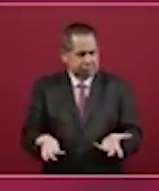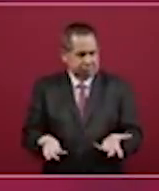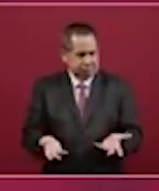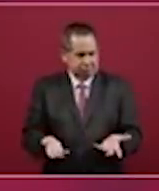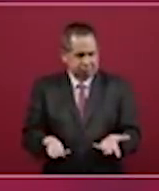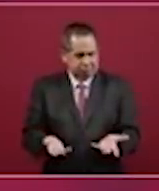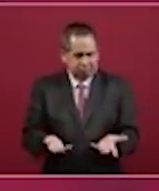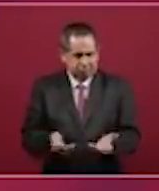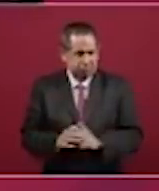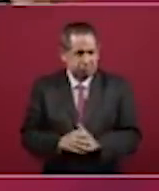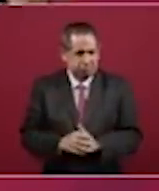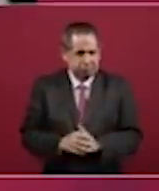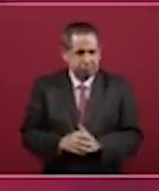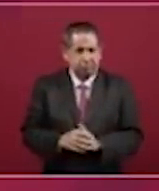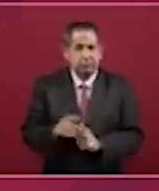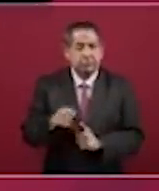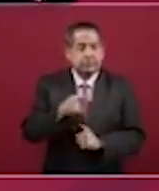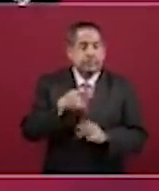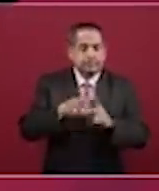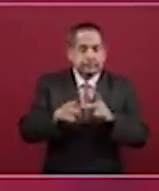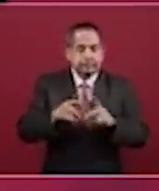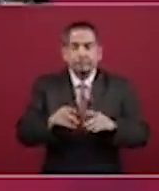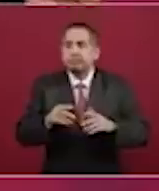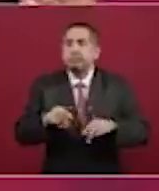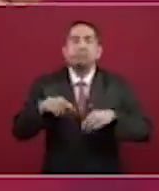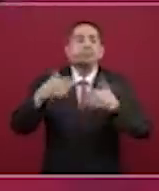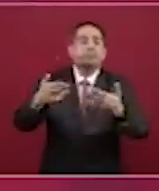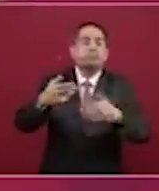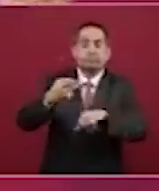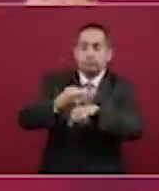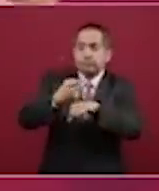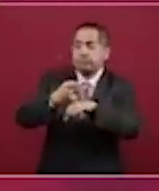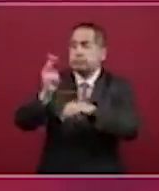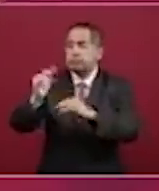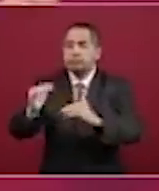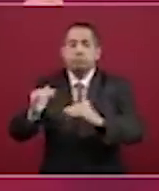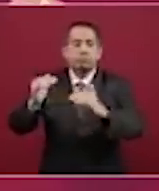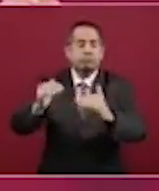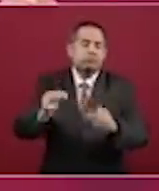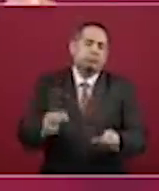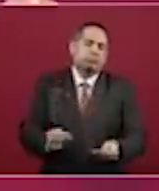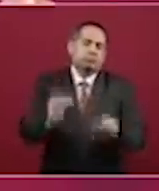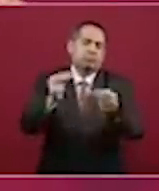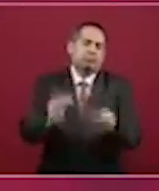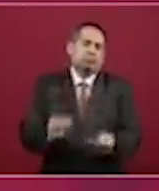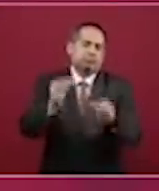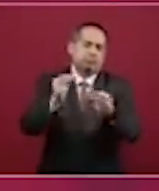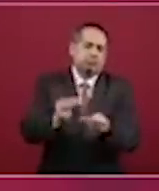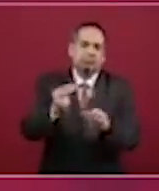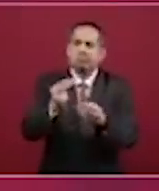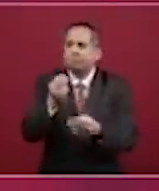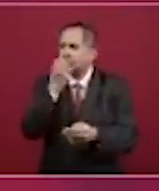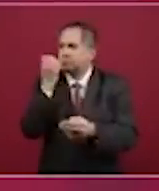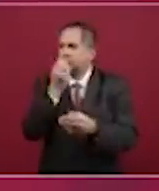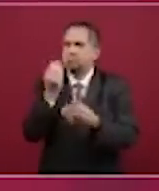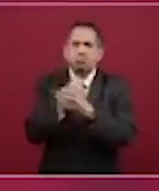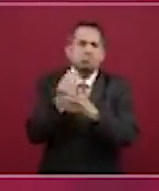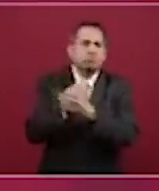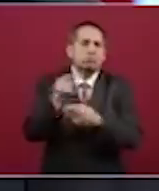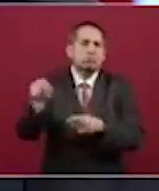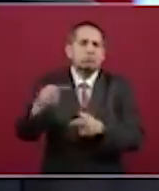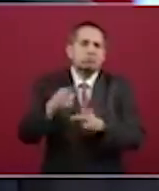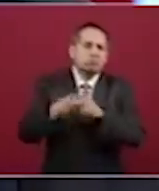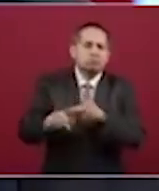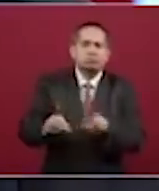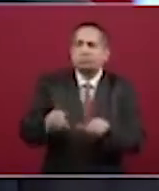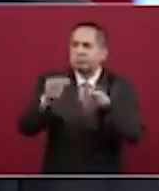Y se empezó a poner al mercado la educación en el nivel medio superior y en el nivel